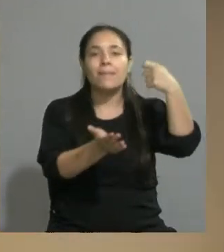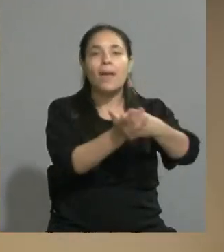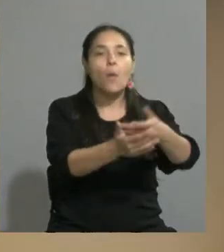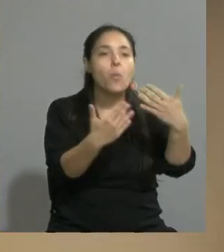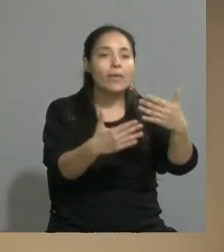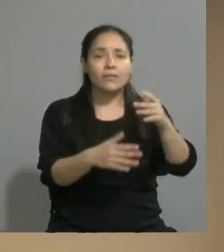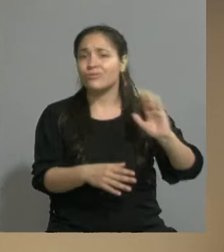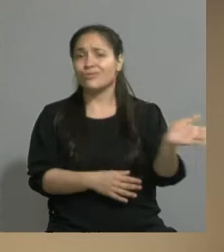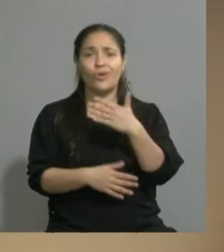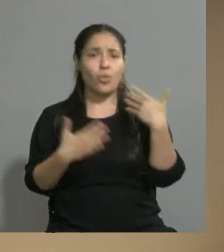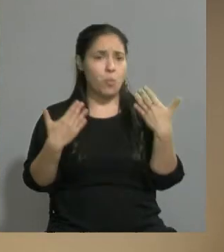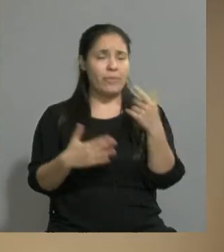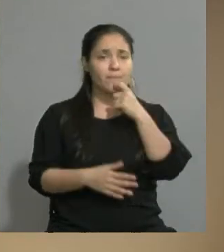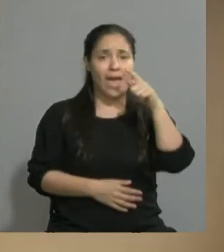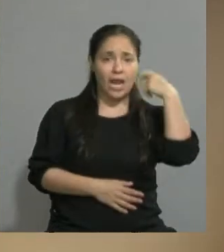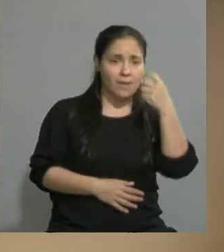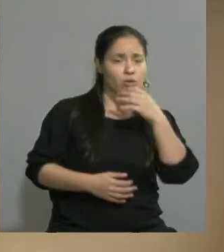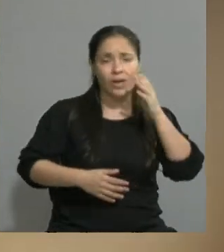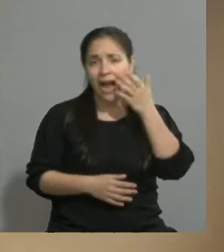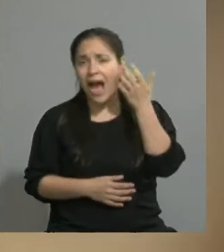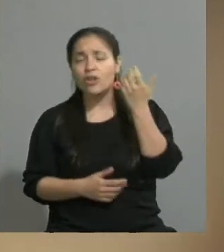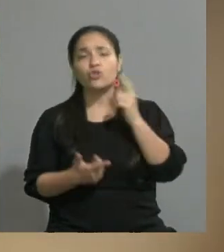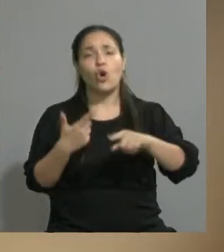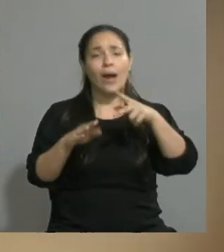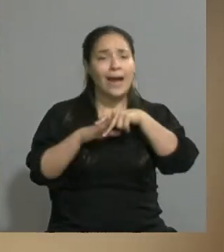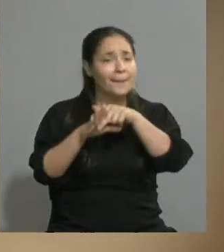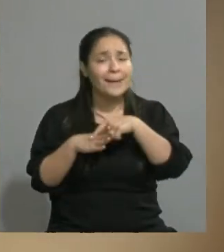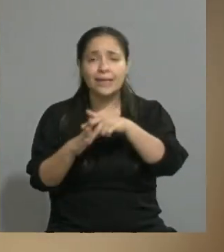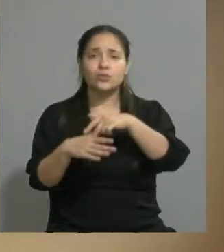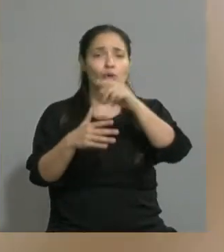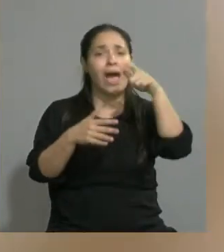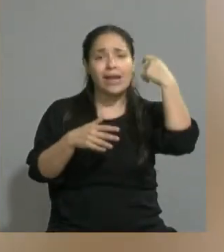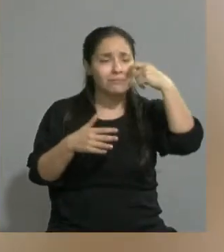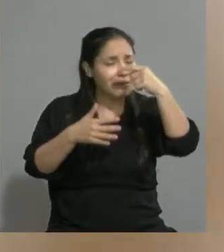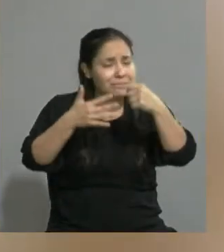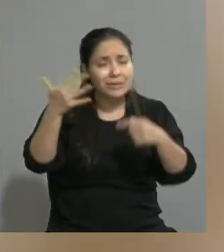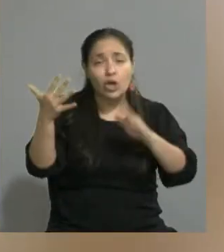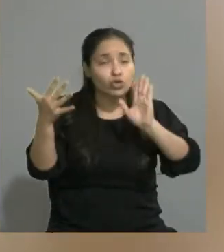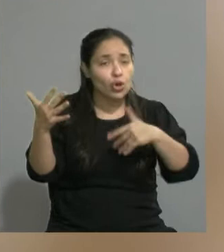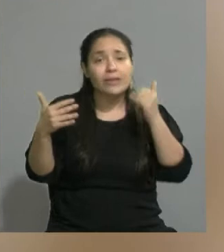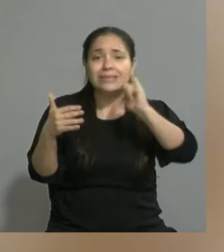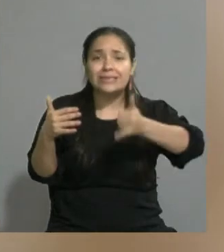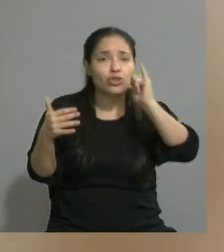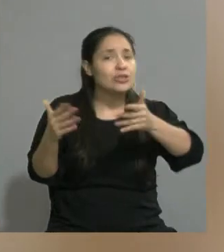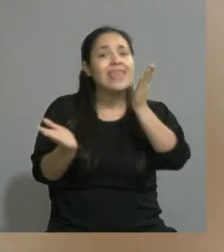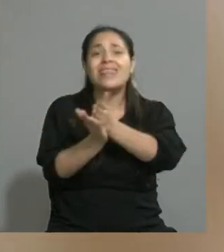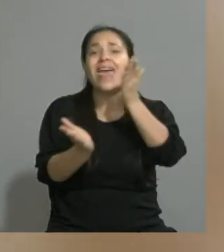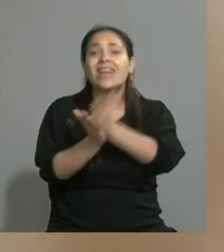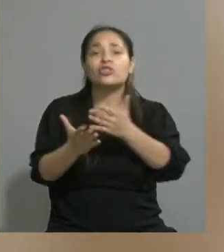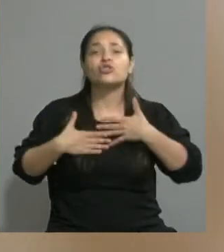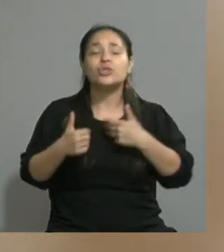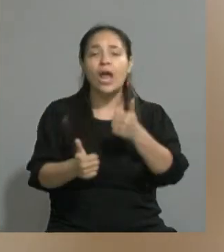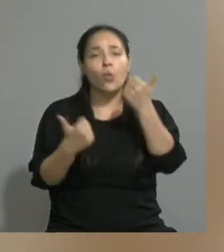el mundo, todo perro, todo gato, todo caballo, lo que sea, tiene derecho a la atención sanitaria. Es un